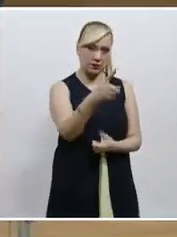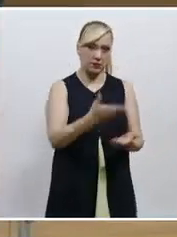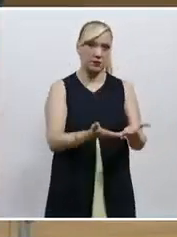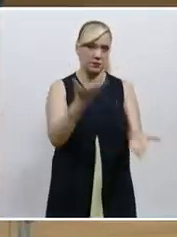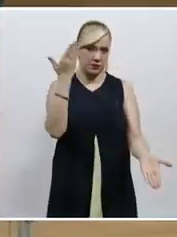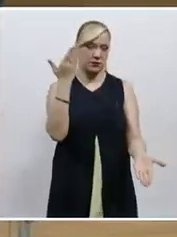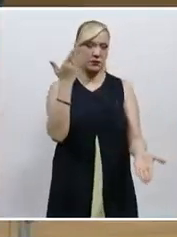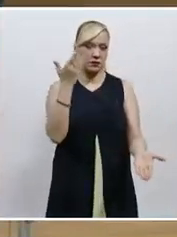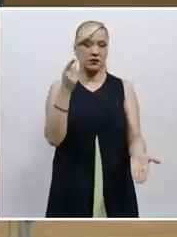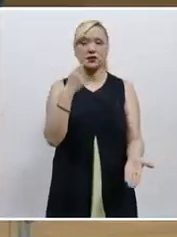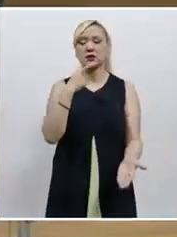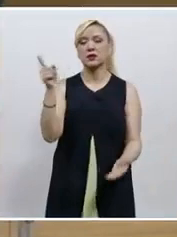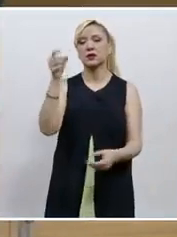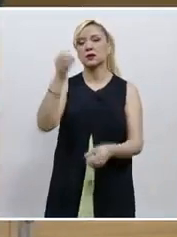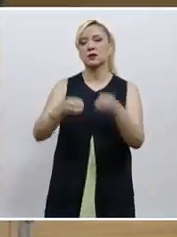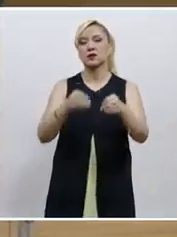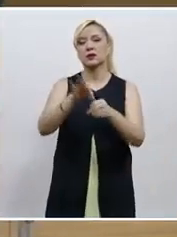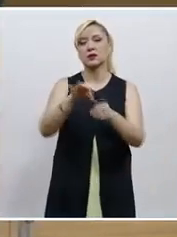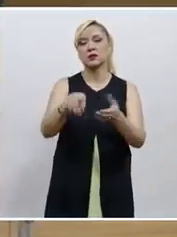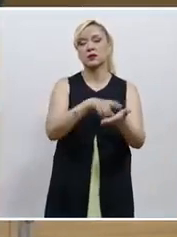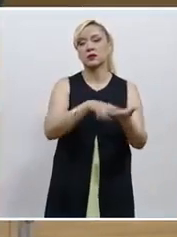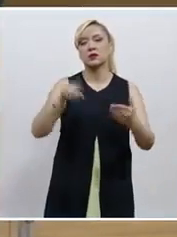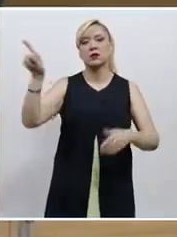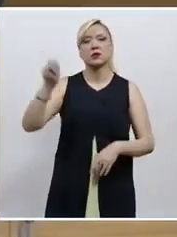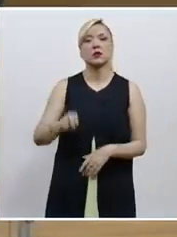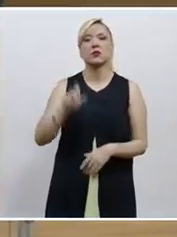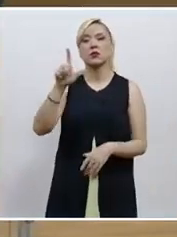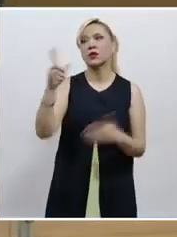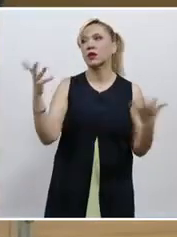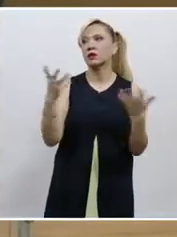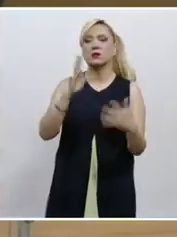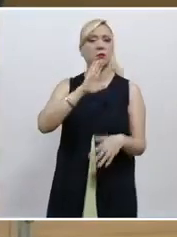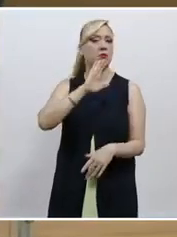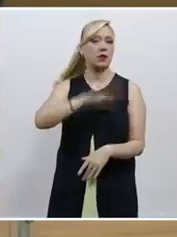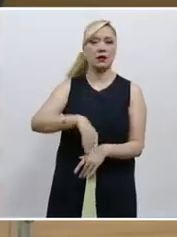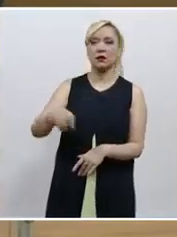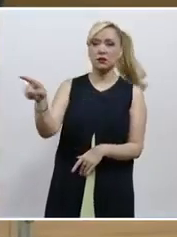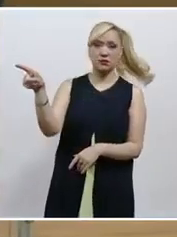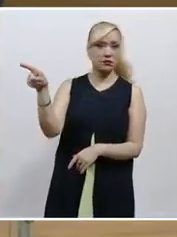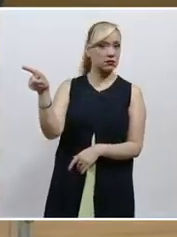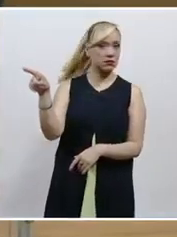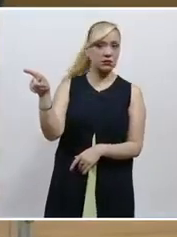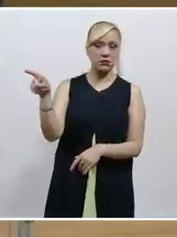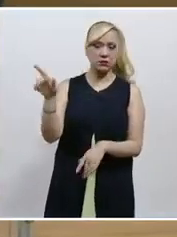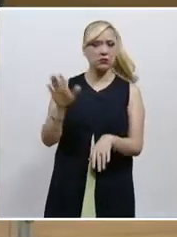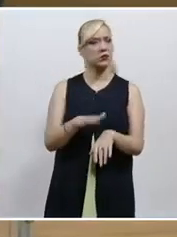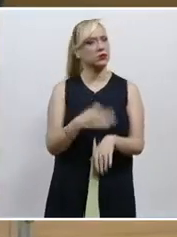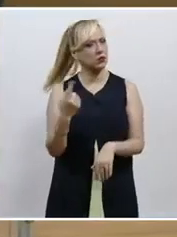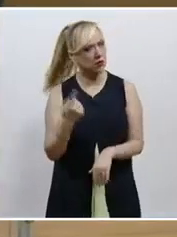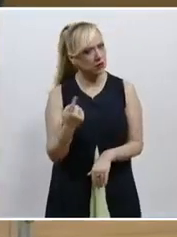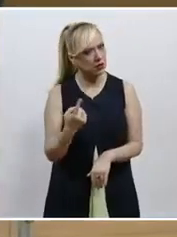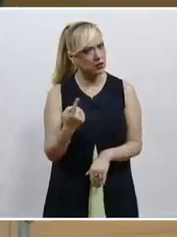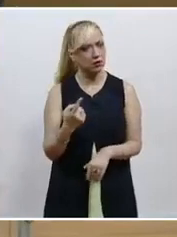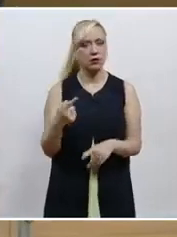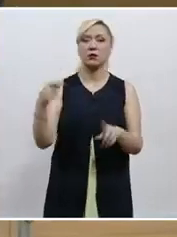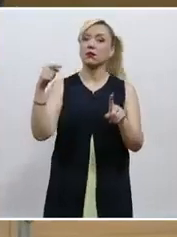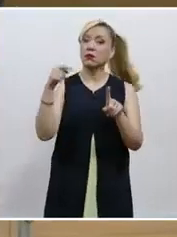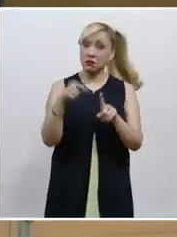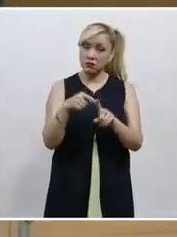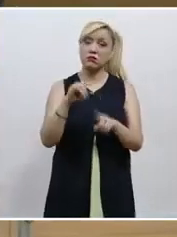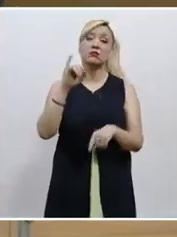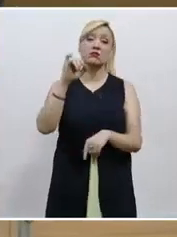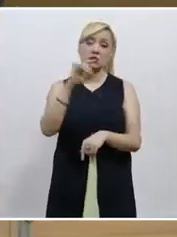asunto considera que el Tribunal Electoral de Nuevo León actuó de manera incorrecta porque el asunto sí